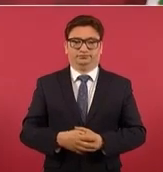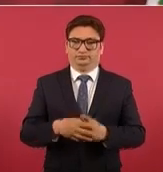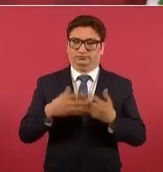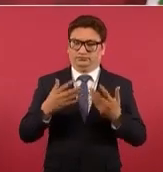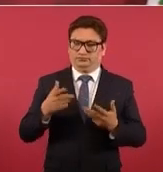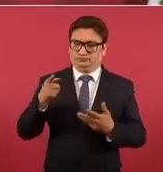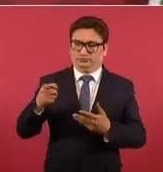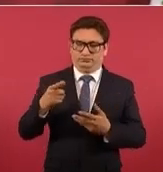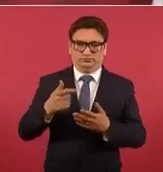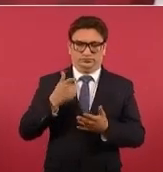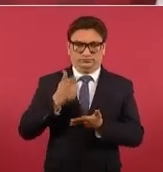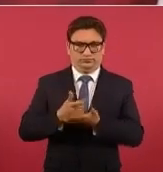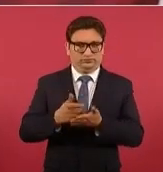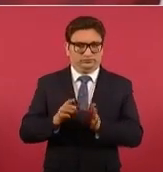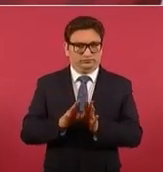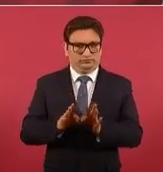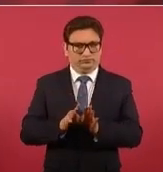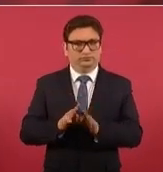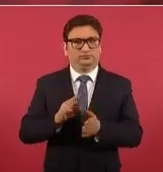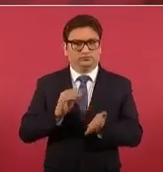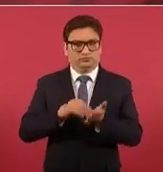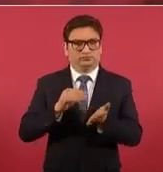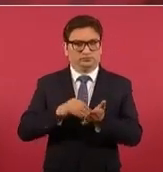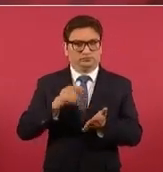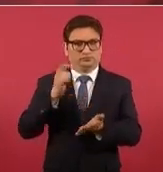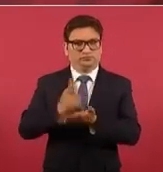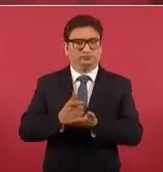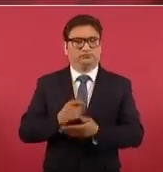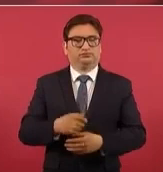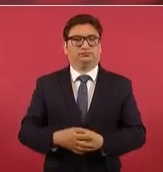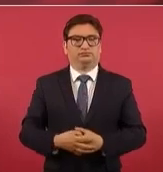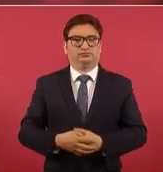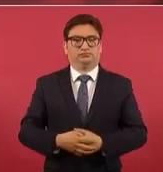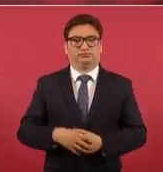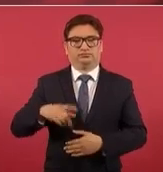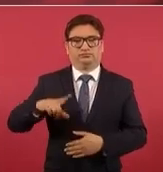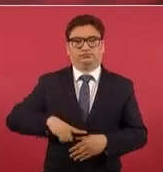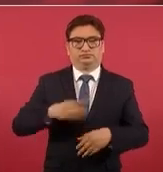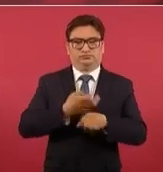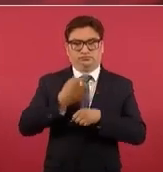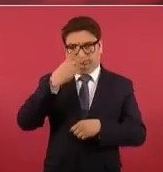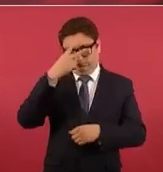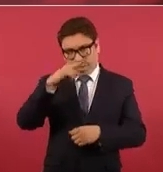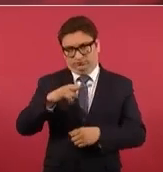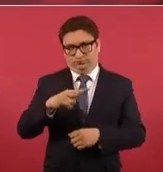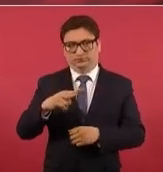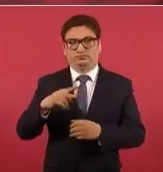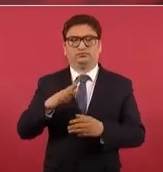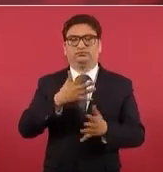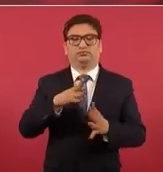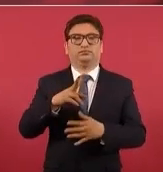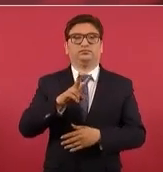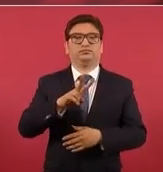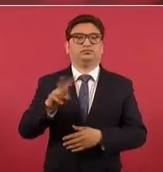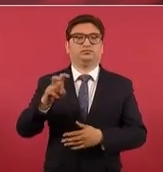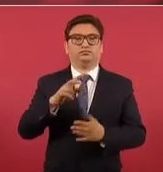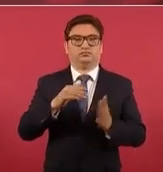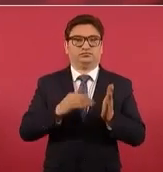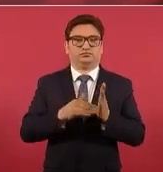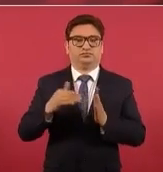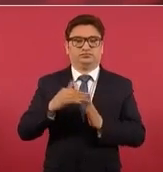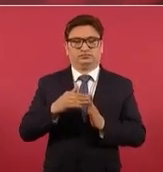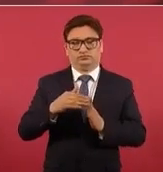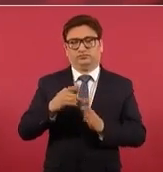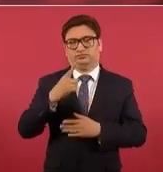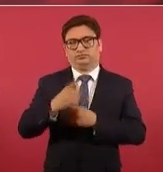Está pagando todavía el gobierno del Estado de México como 200 millones de